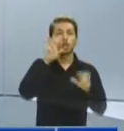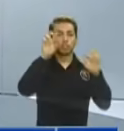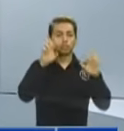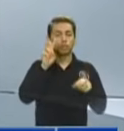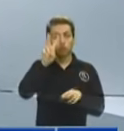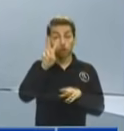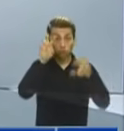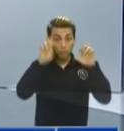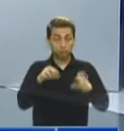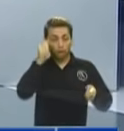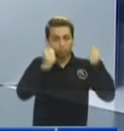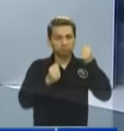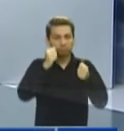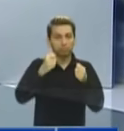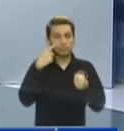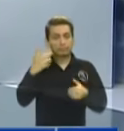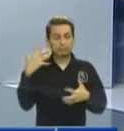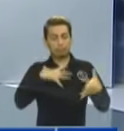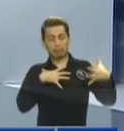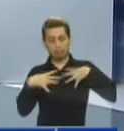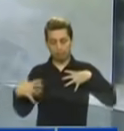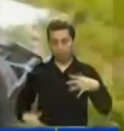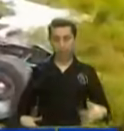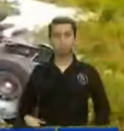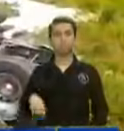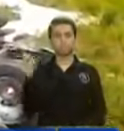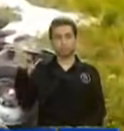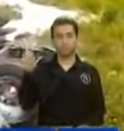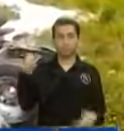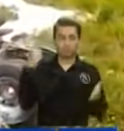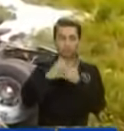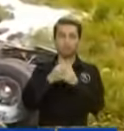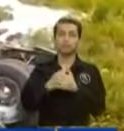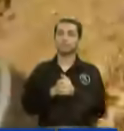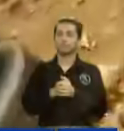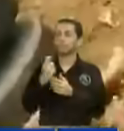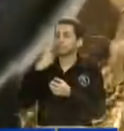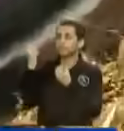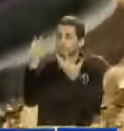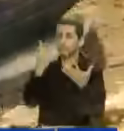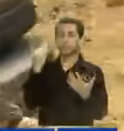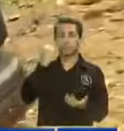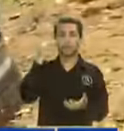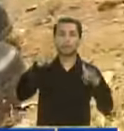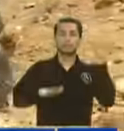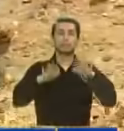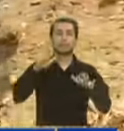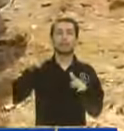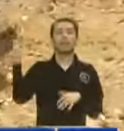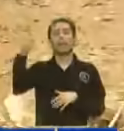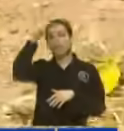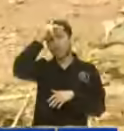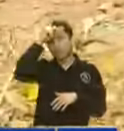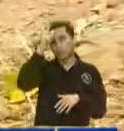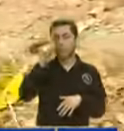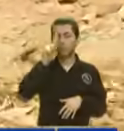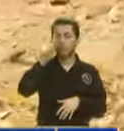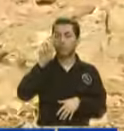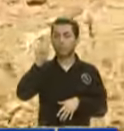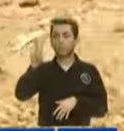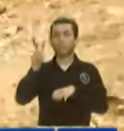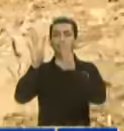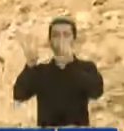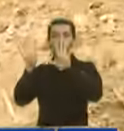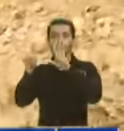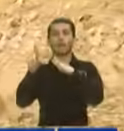de consideración en los mismos. Información desde el departamento de Izabal. En el kilómetro 129, ruta El Atlántico,